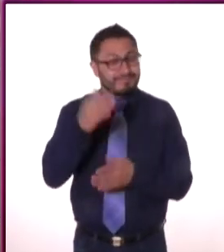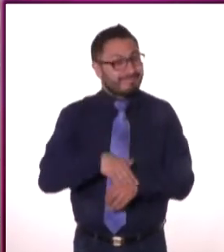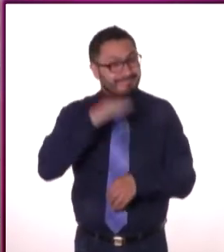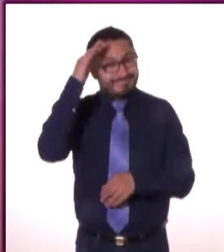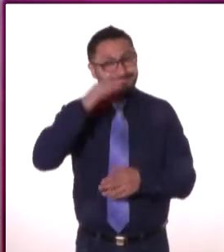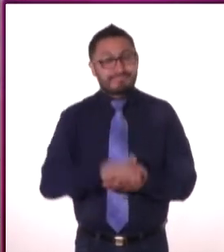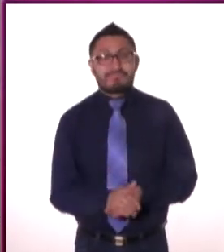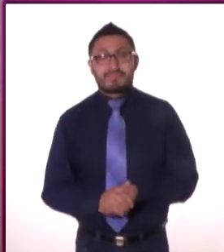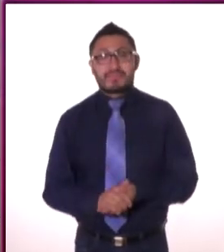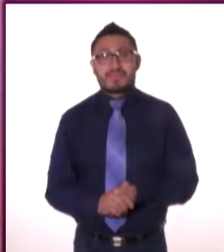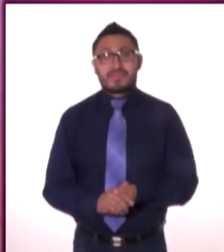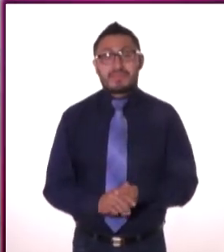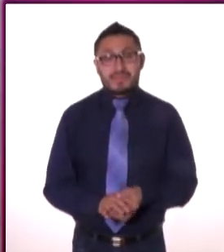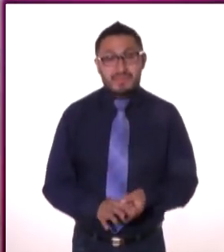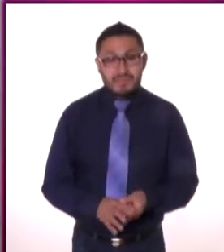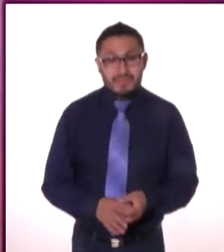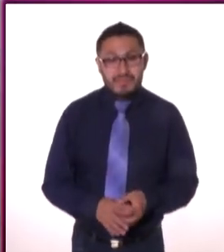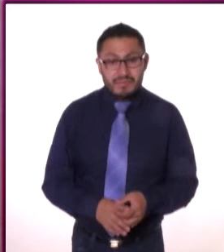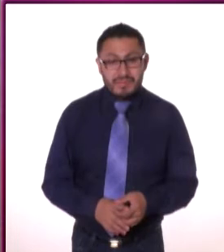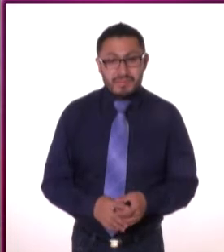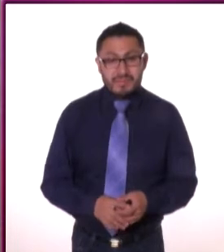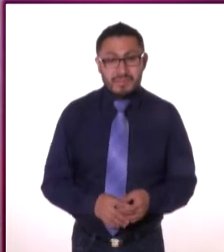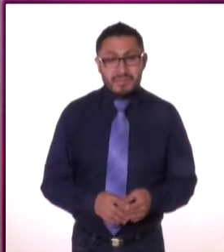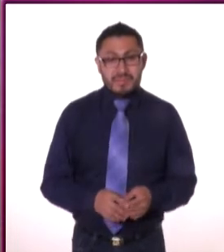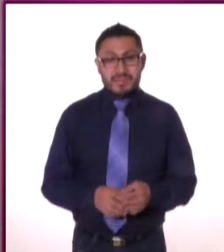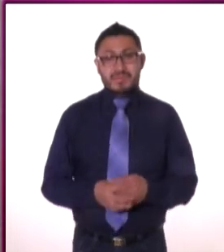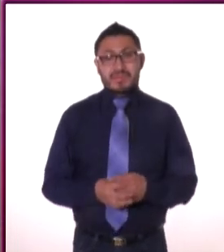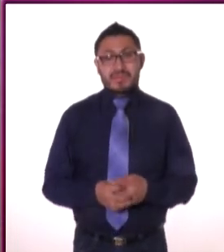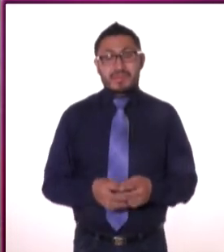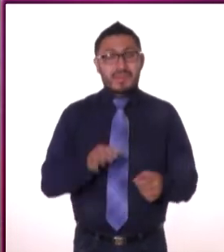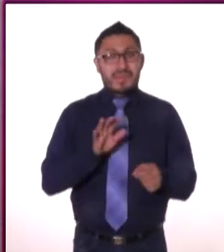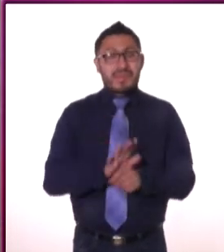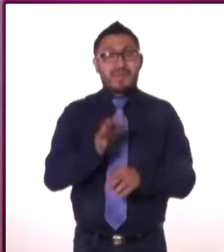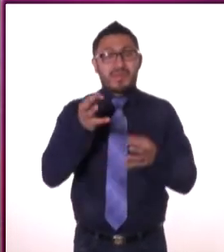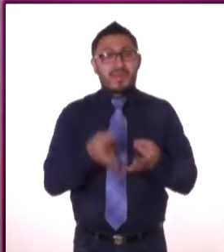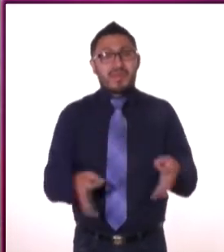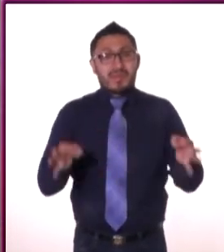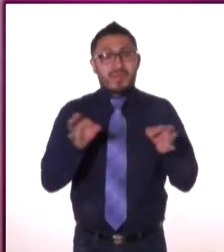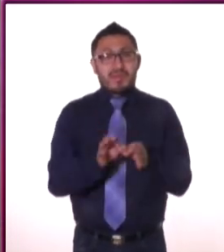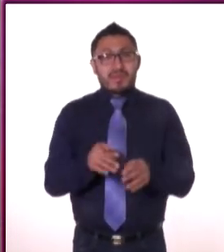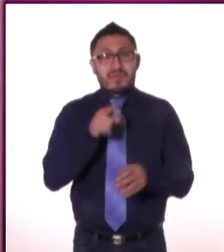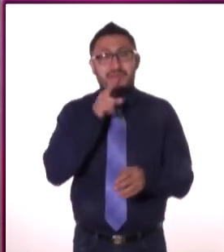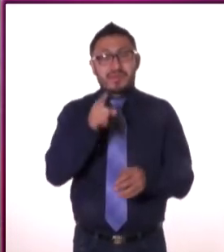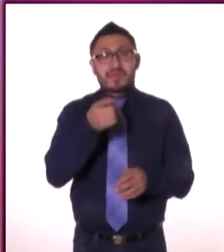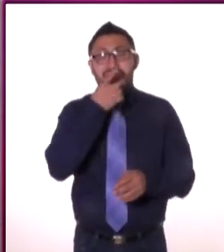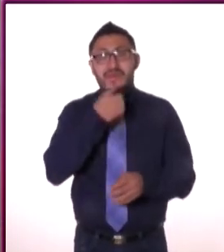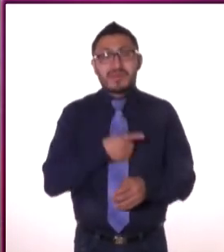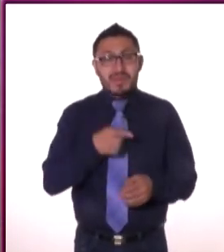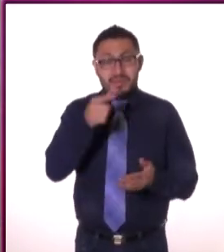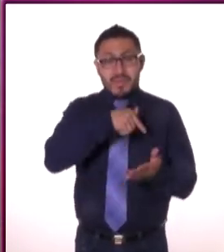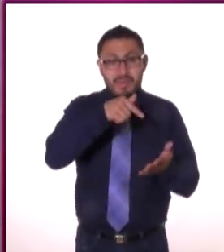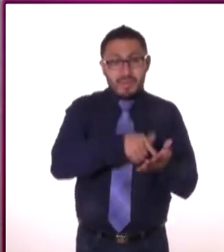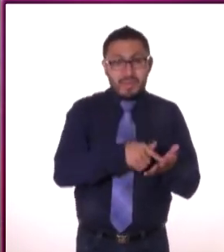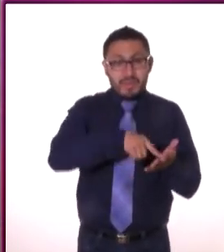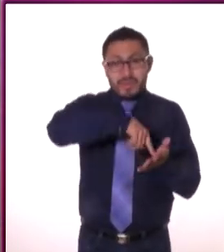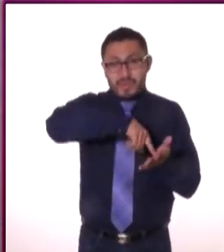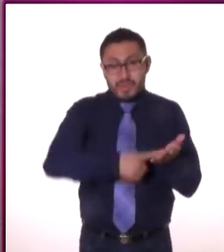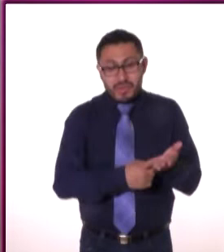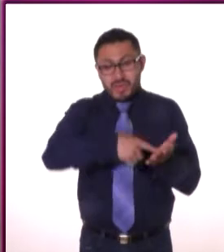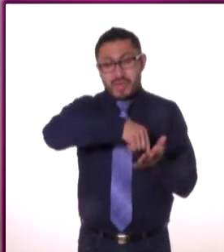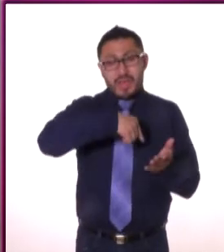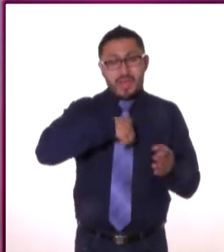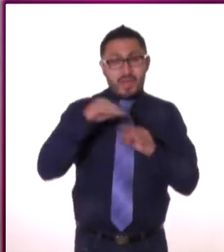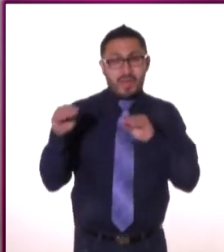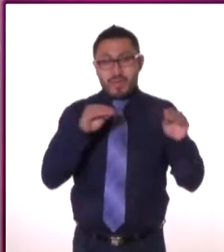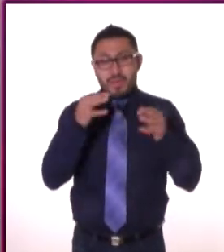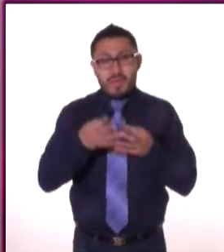daba para eso y mucho más. ¿Qué relevancia cree usted que tiene la frase de Arquímedes de dadme un punto de apoyo y muevo